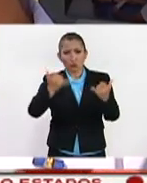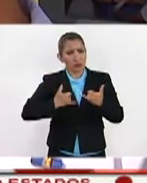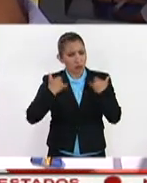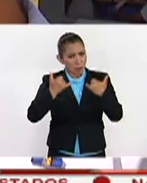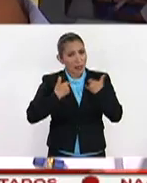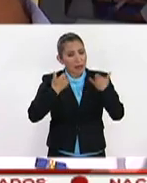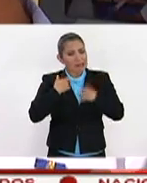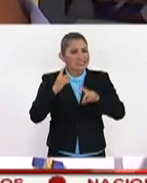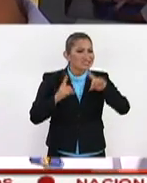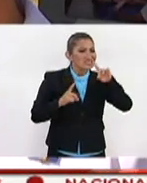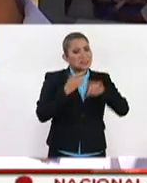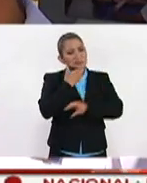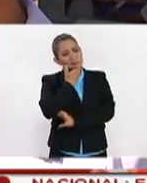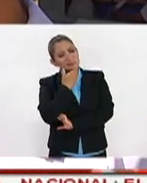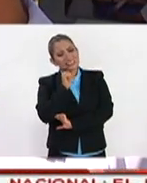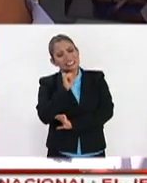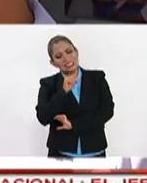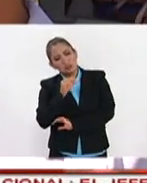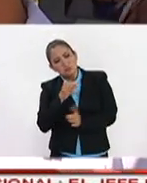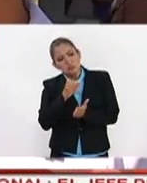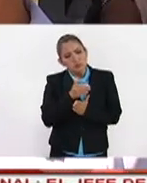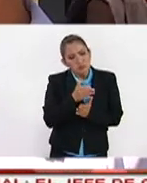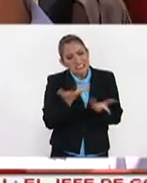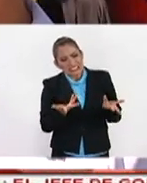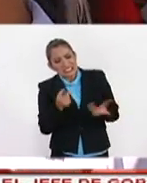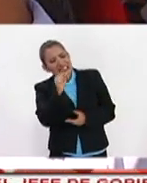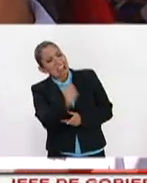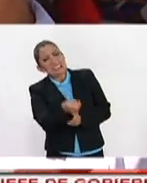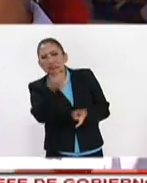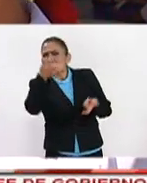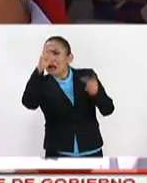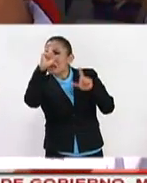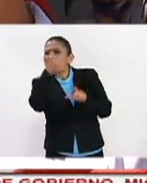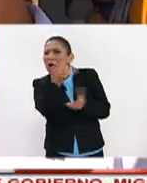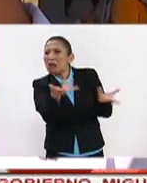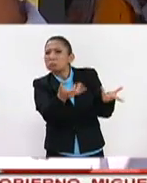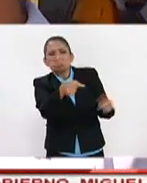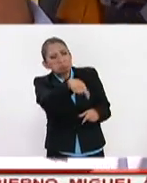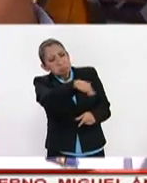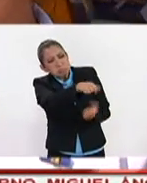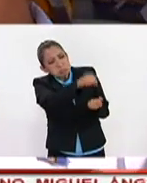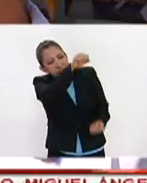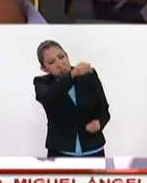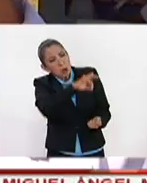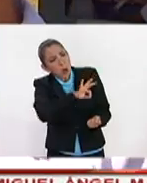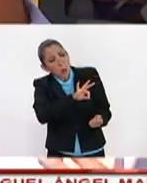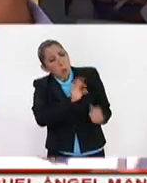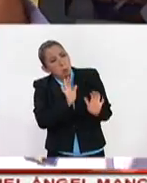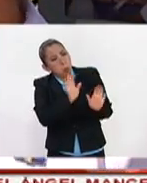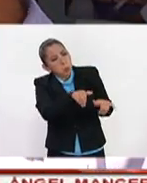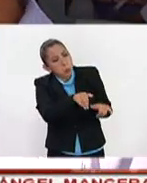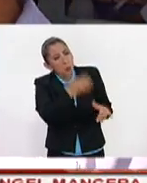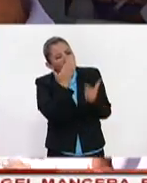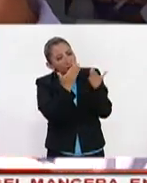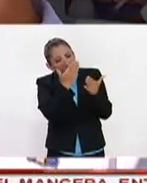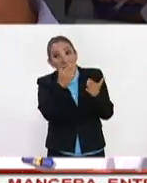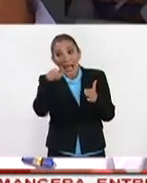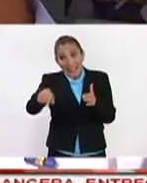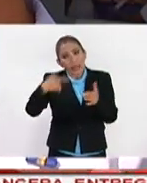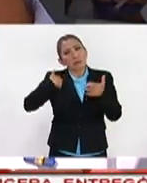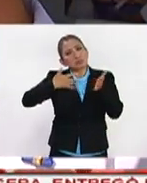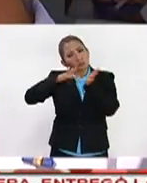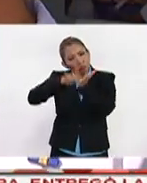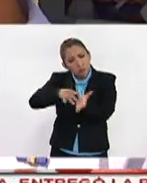jóvenes que tienen las dudas, ¿no?, de qué es la Marina o cómo podemos ingresar. Entonces aquí pues